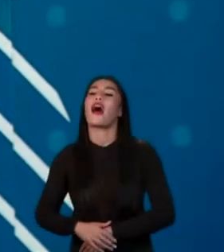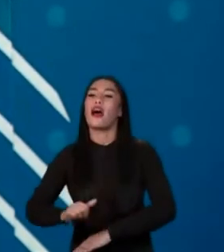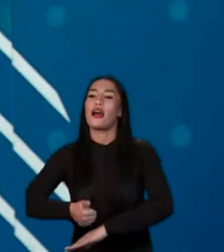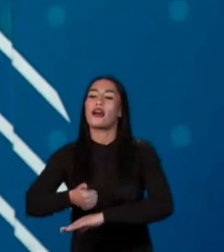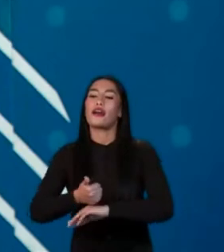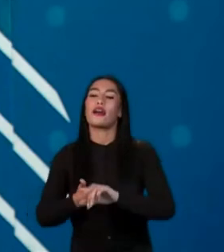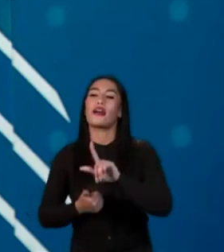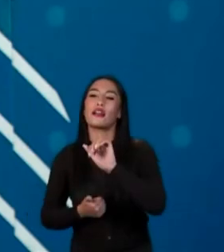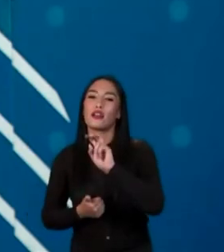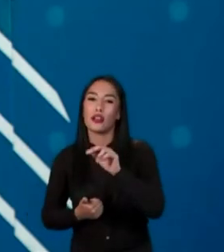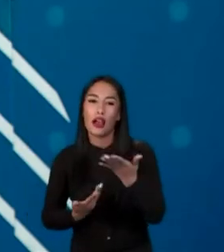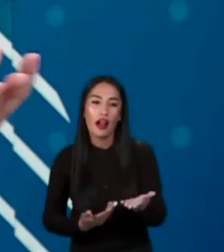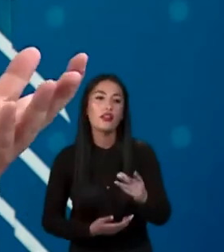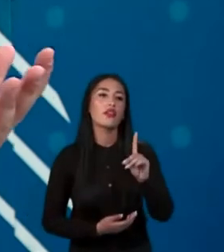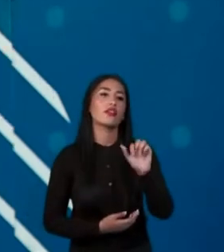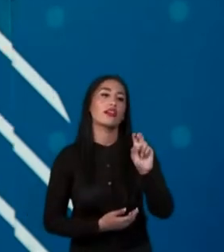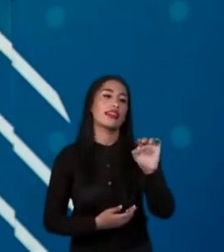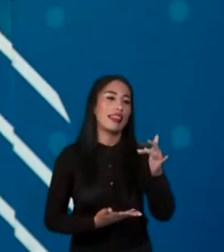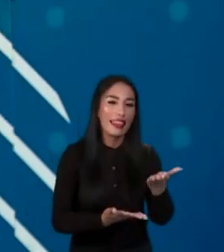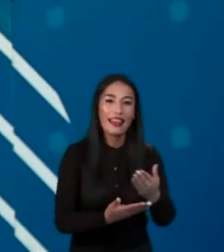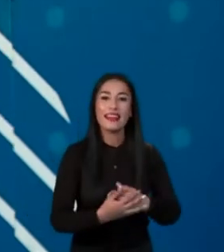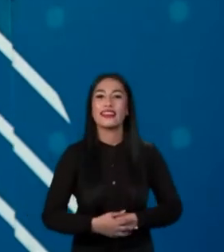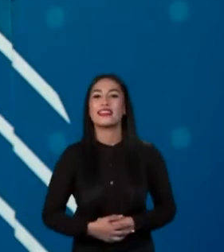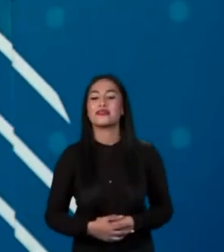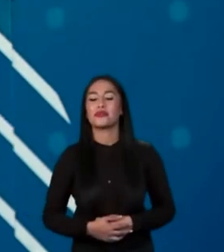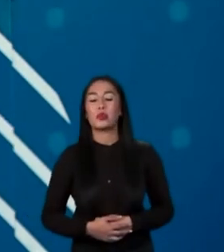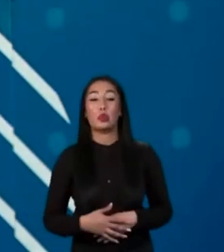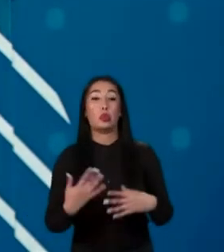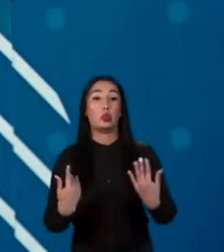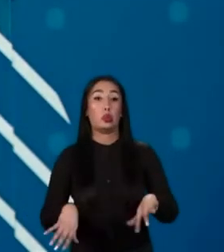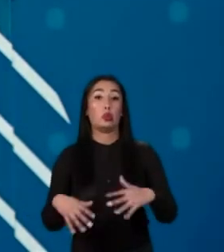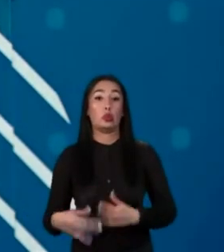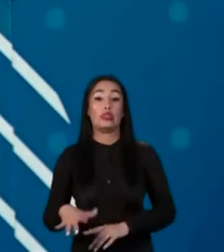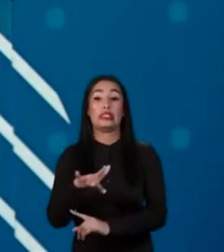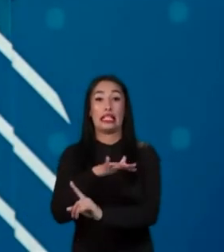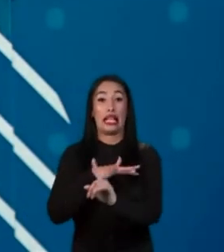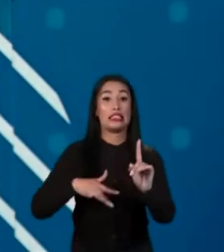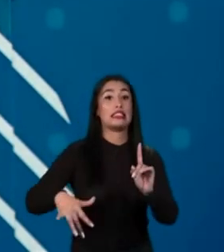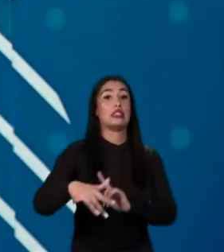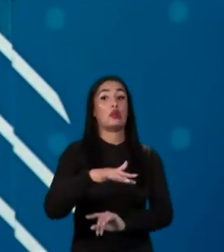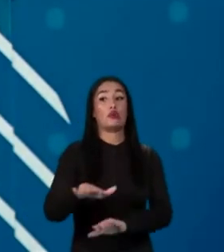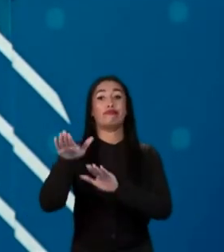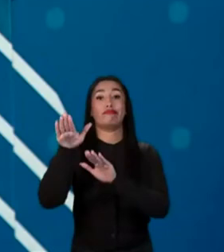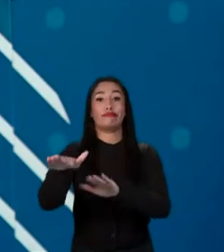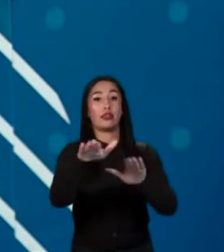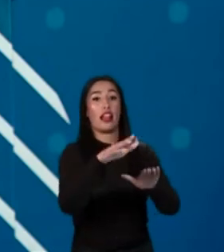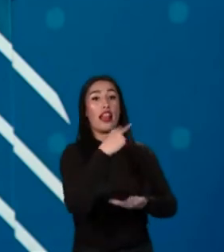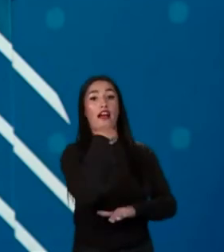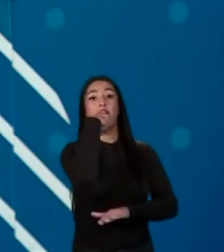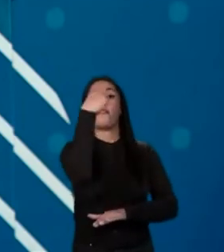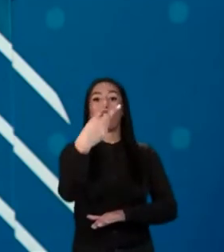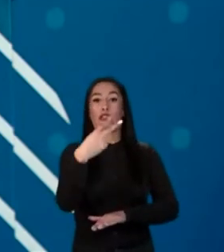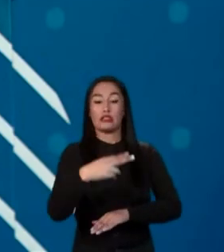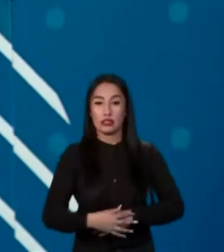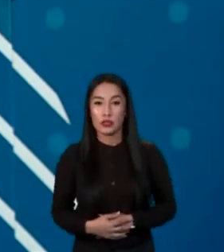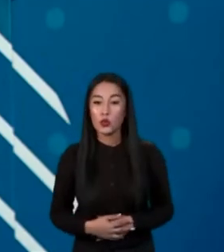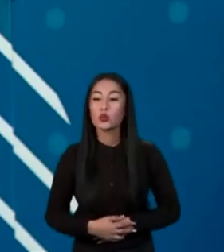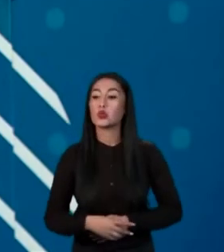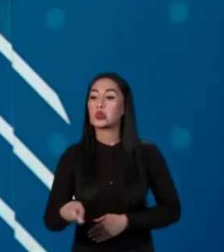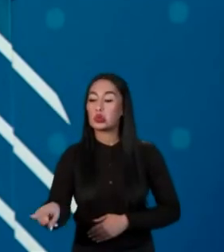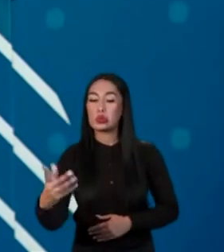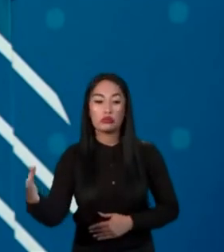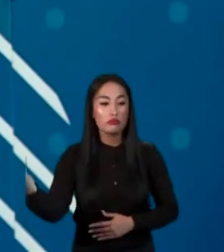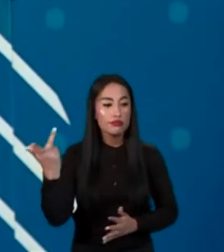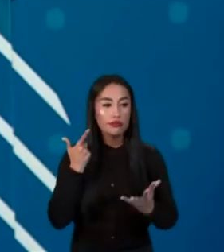ly al vice daniel las voces del sector un sector que ha aprendido a trabajar con la colaborativa